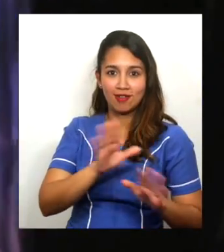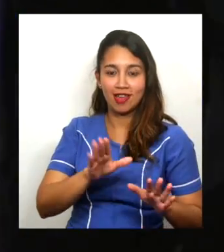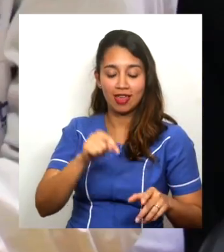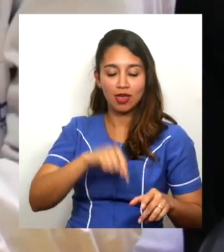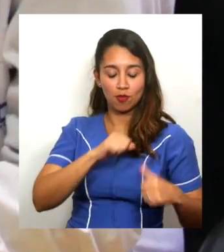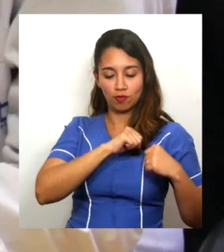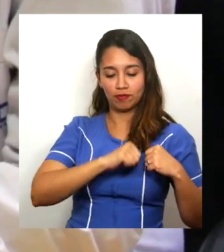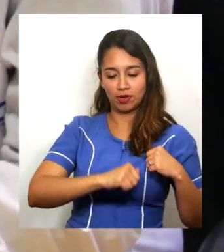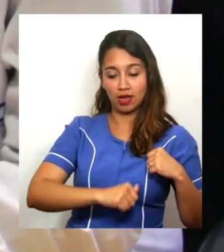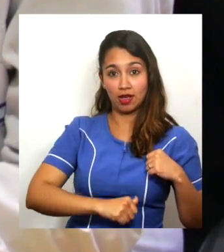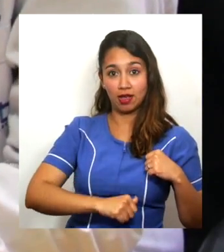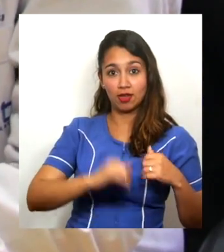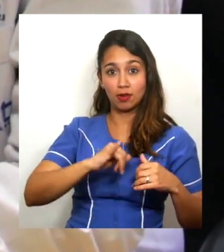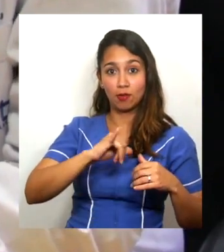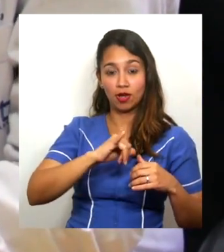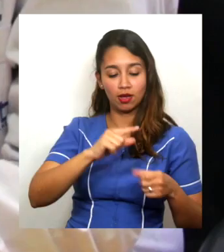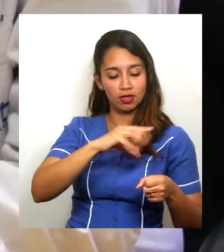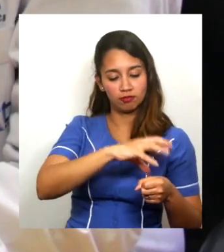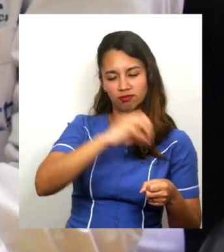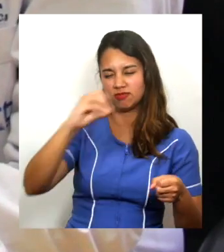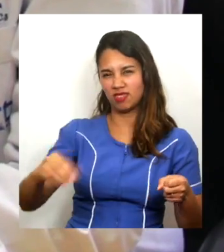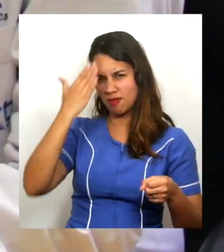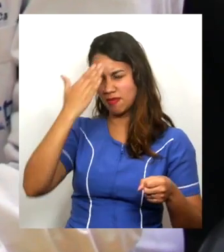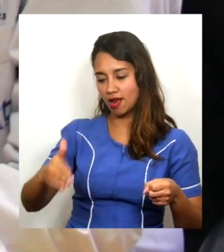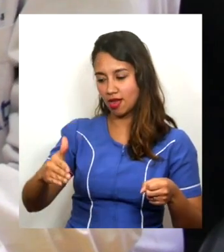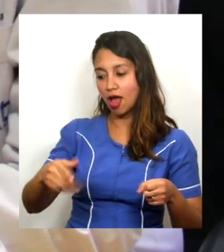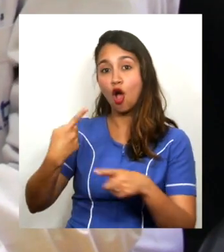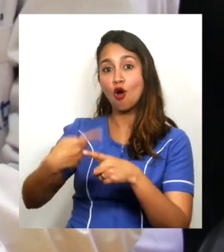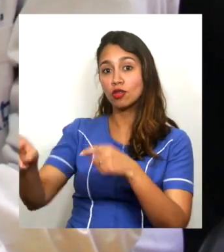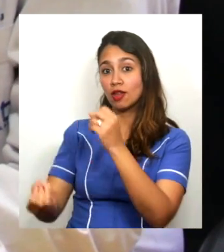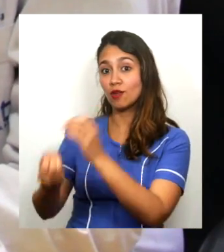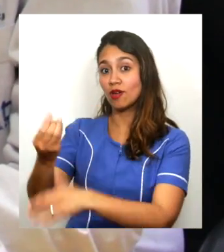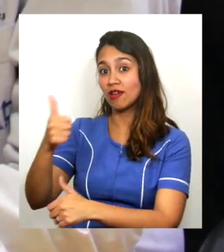esta válvula. ¿Qué es lo que se hace? Se abre la aorta y se cambia esta válvula que está